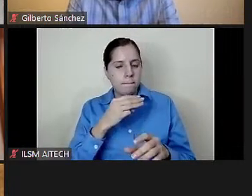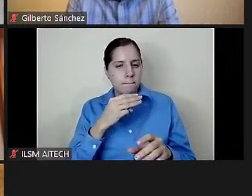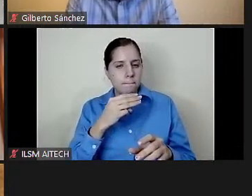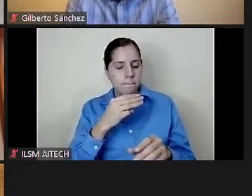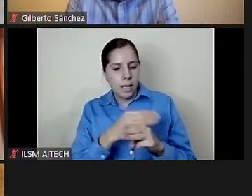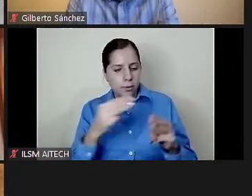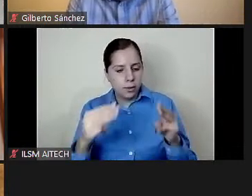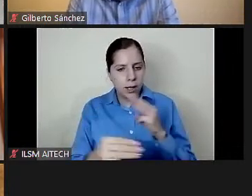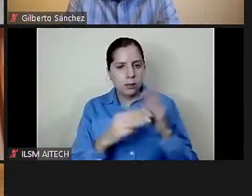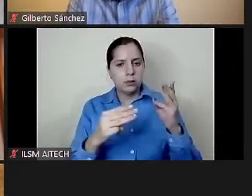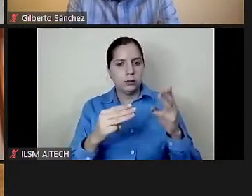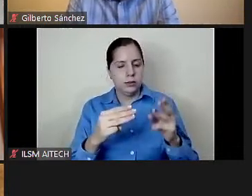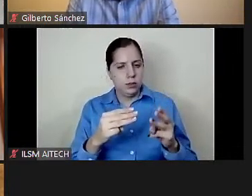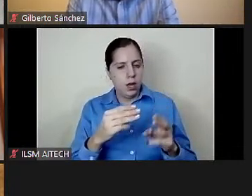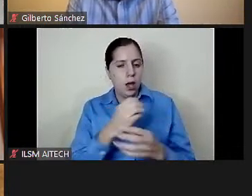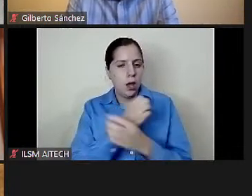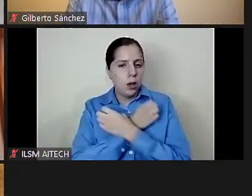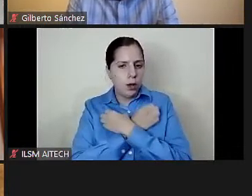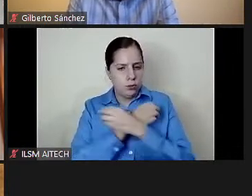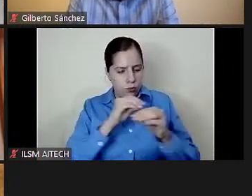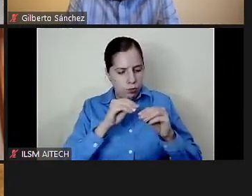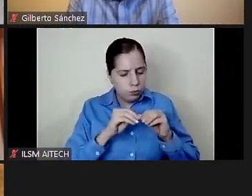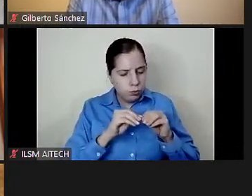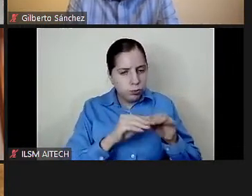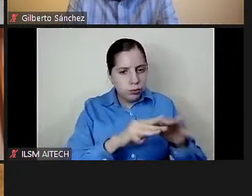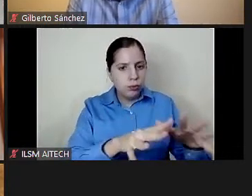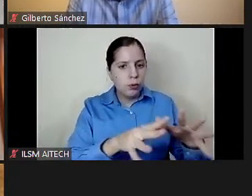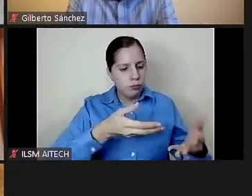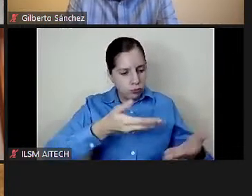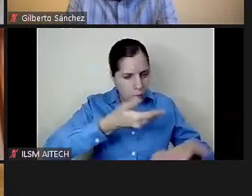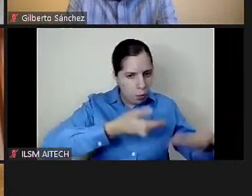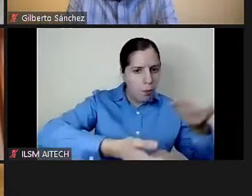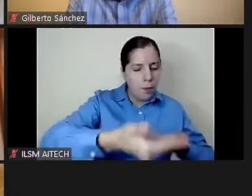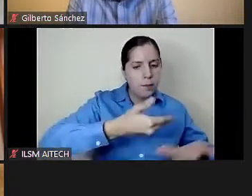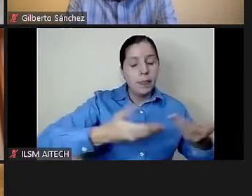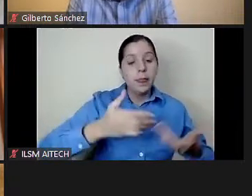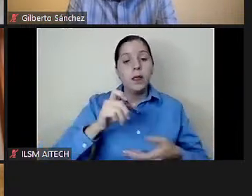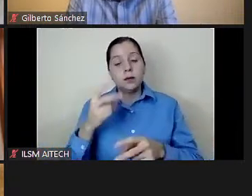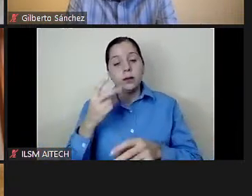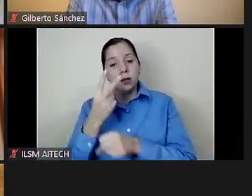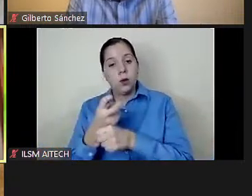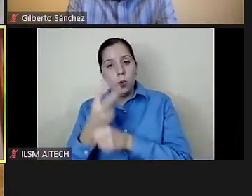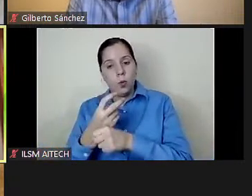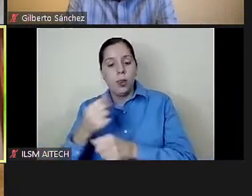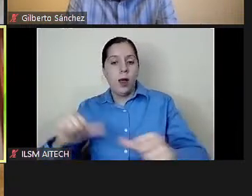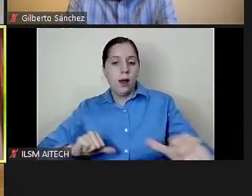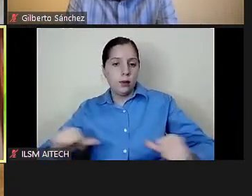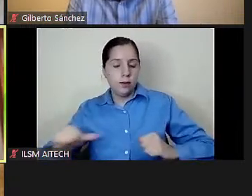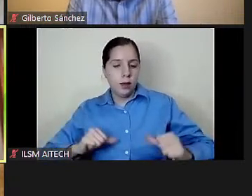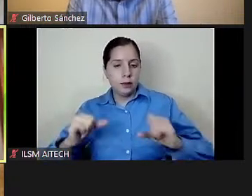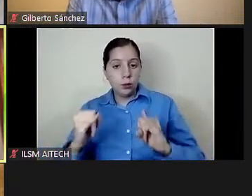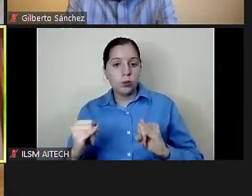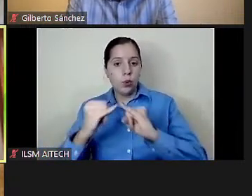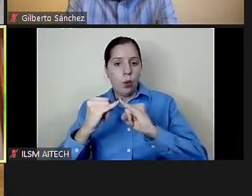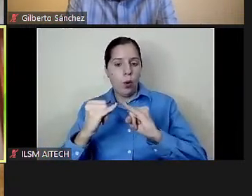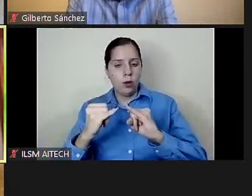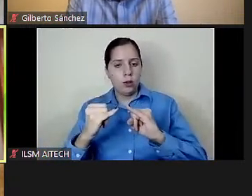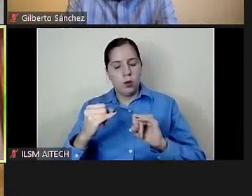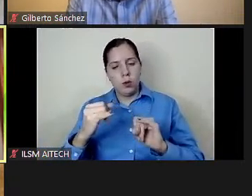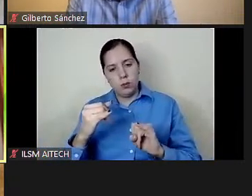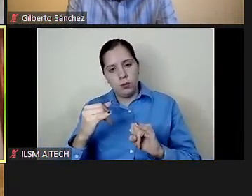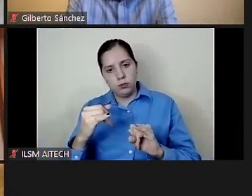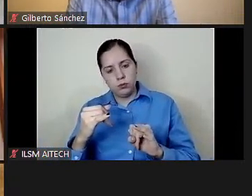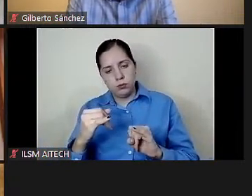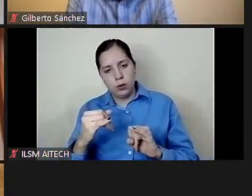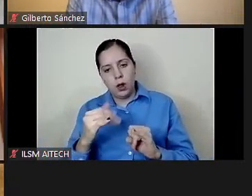distintos segmentos de la población, y la segunda sería desarrollar actividades coordinadas con instituciones y organizaciones sociales para la